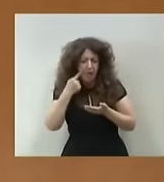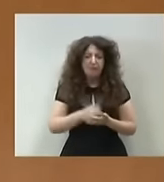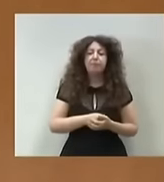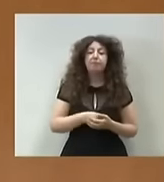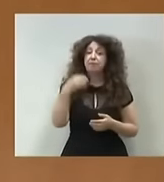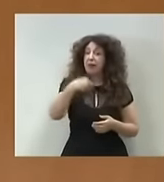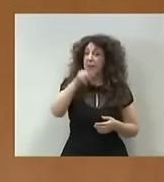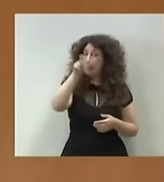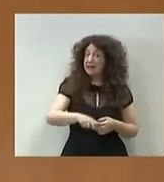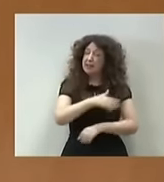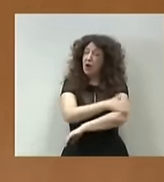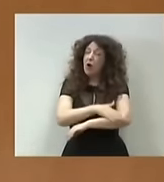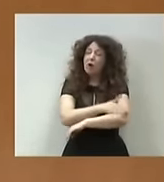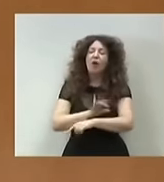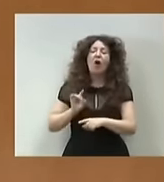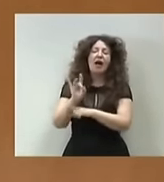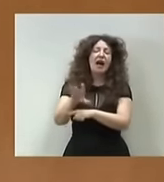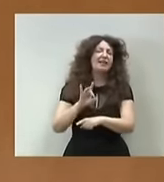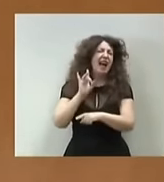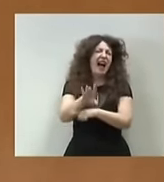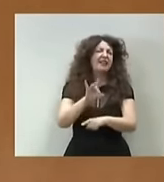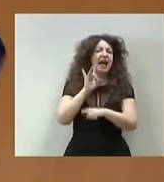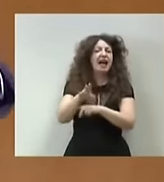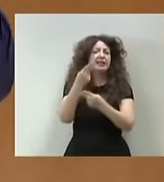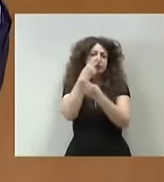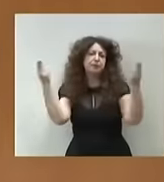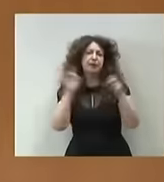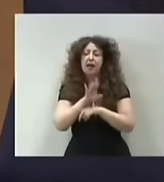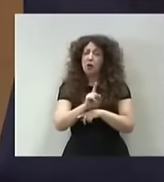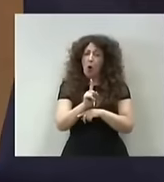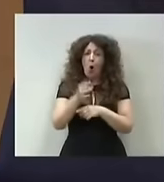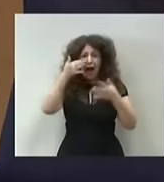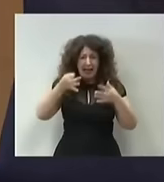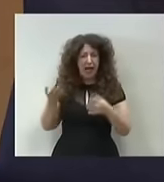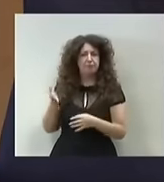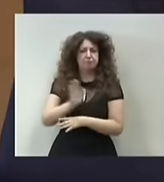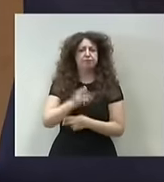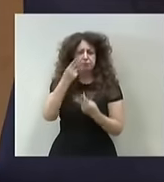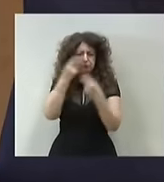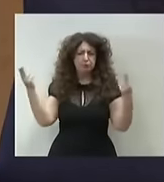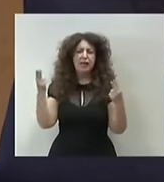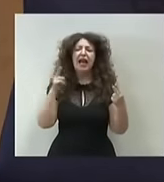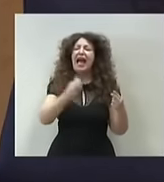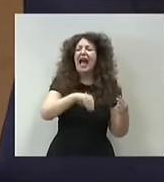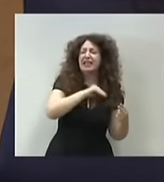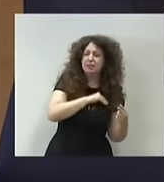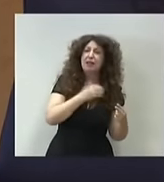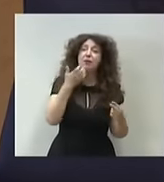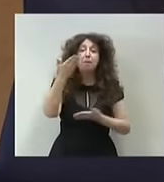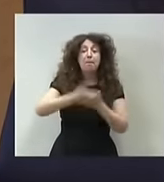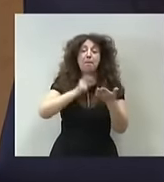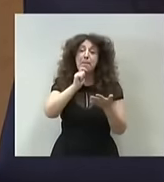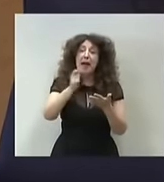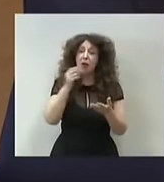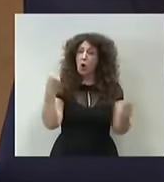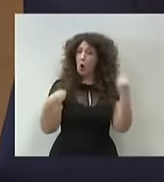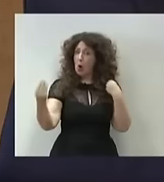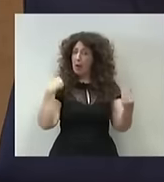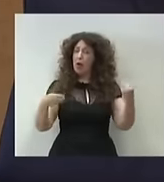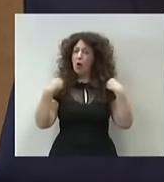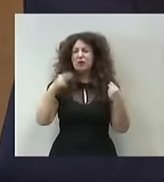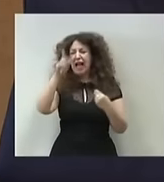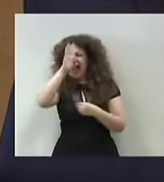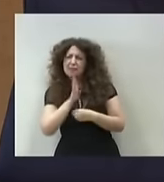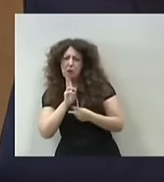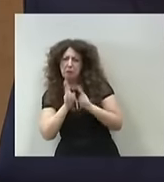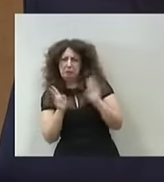presidente del Gobierno, en vez de mandar cartitas, lo que puede hacer, por ejemplo, es comparecer ante los españoles y contestar a las preguntas de los periodistas que están deseando hacerle preguntas y él está escondido en la Moncloa. ¿Le